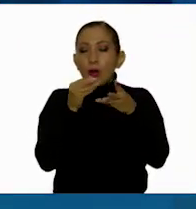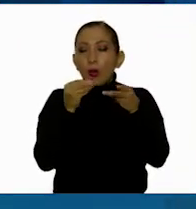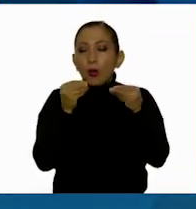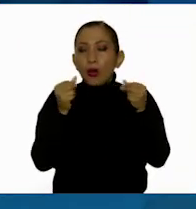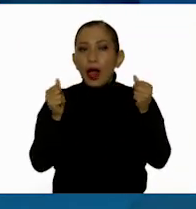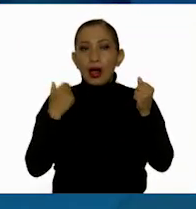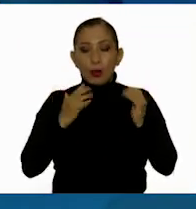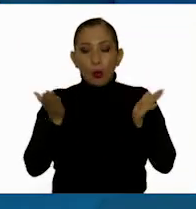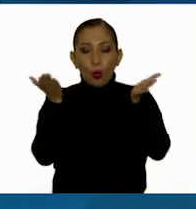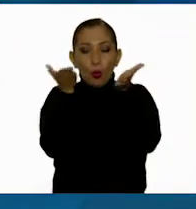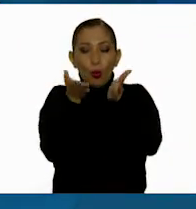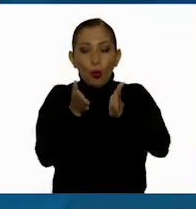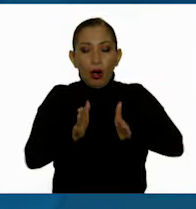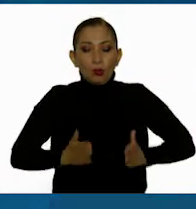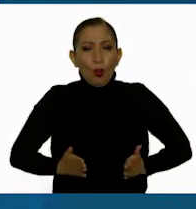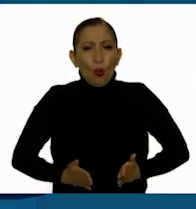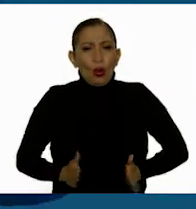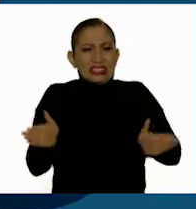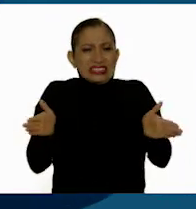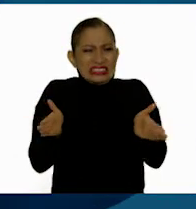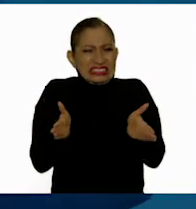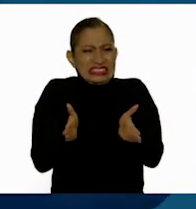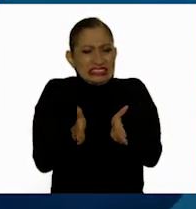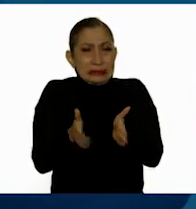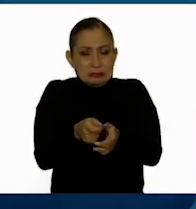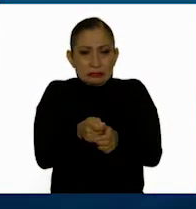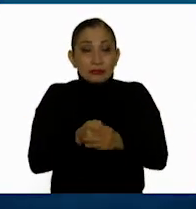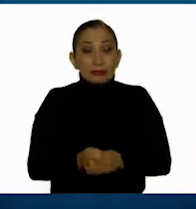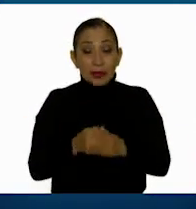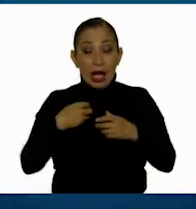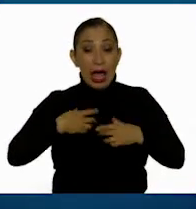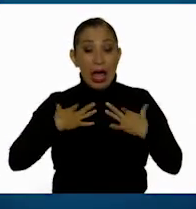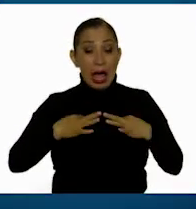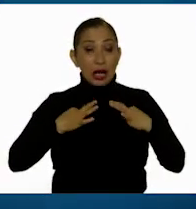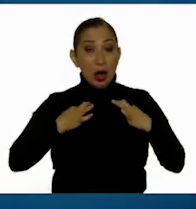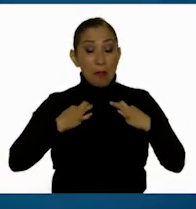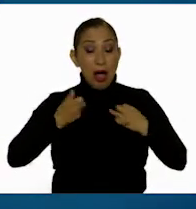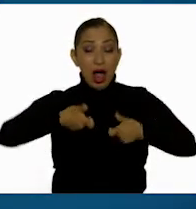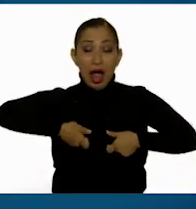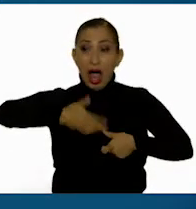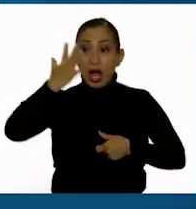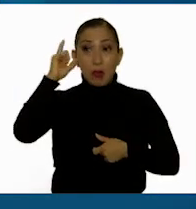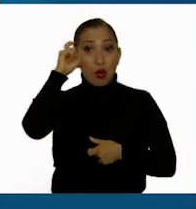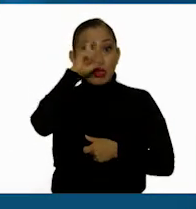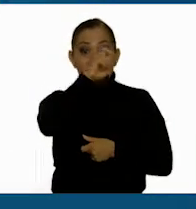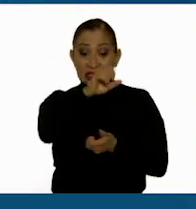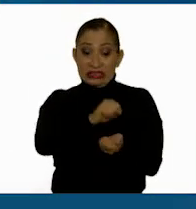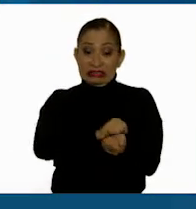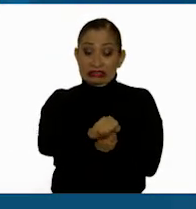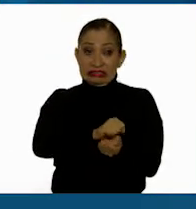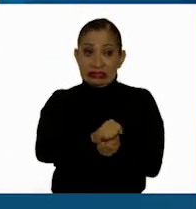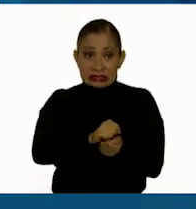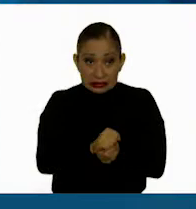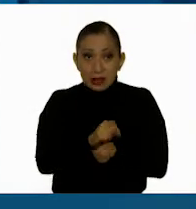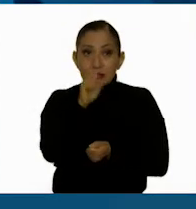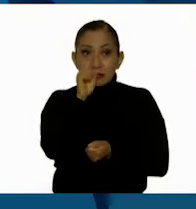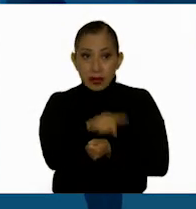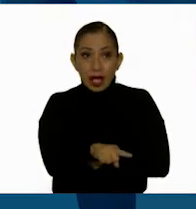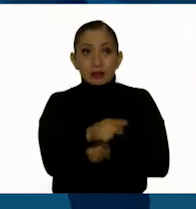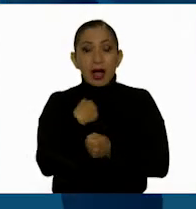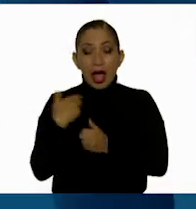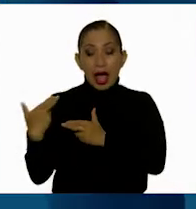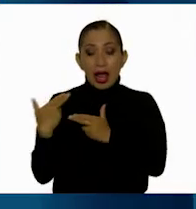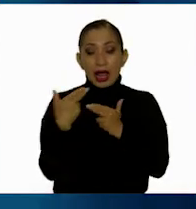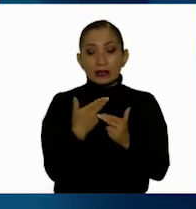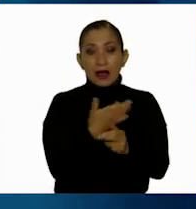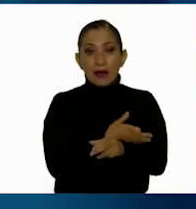figura acinturada con corsés muy ceñidos. La ropa es cara y muy difícil de lavar. Forma parte de la herencia